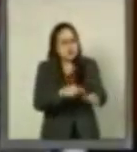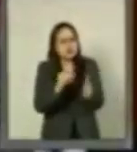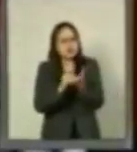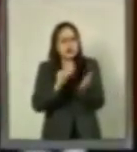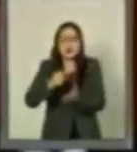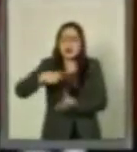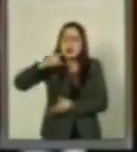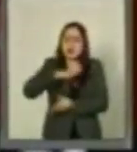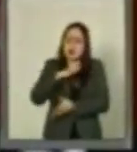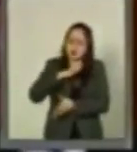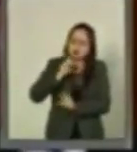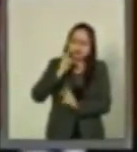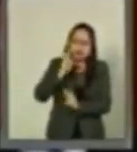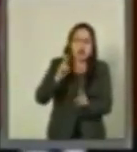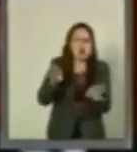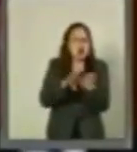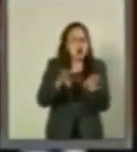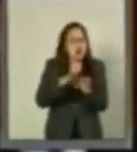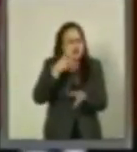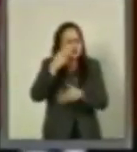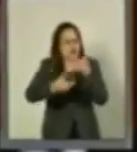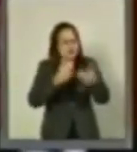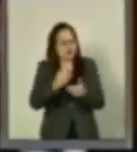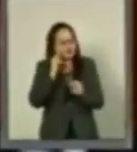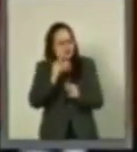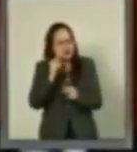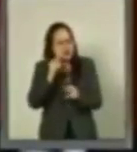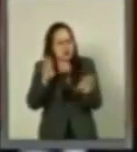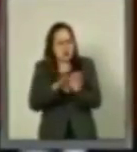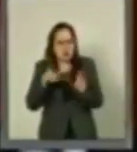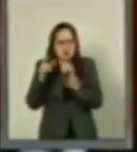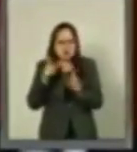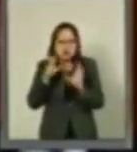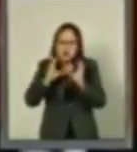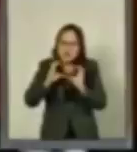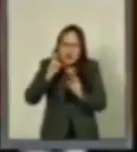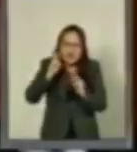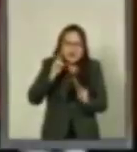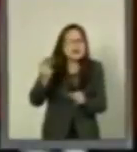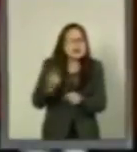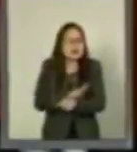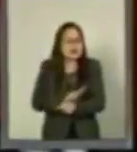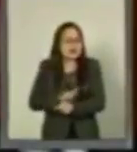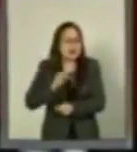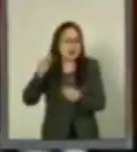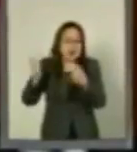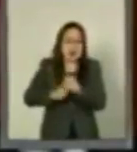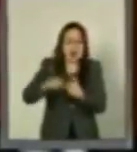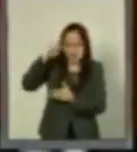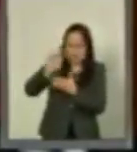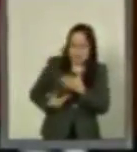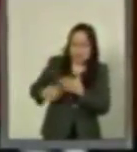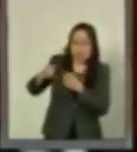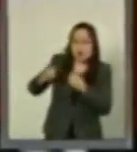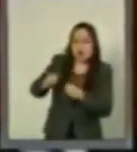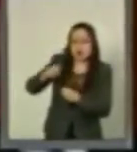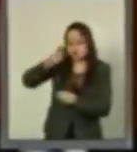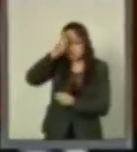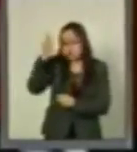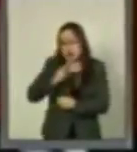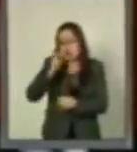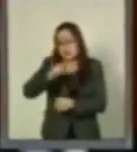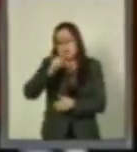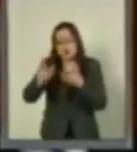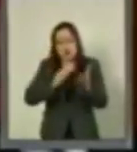todos estos procedimientos, no estamos de acuerdo en algo que lesione, lacere esta